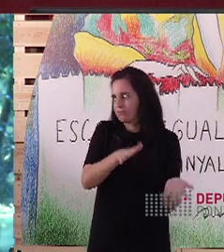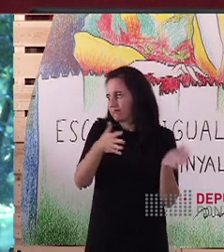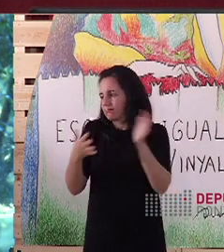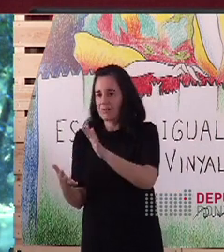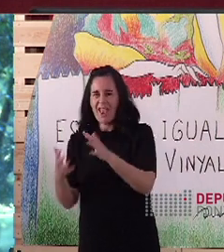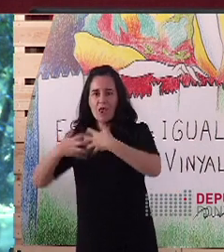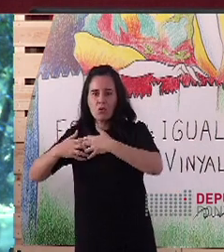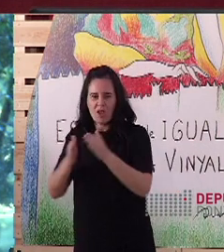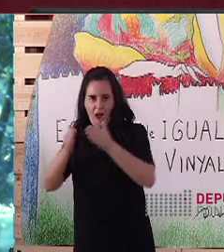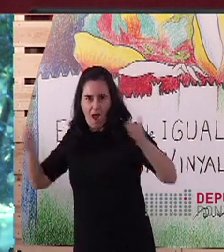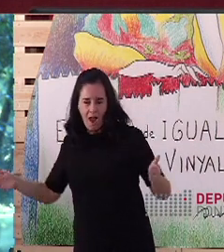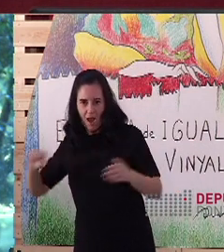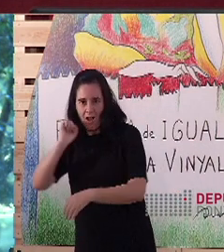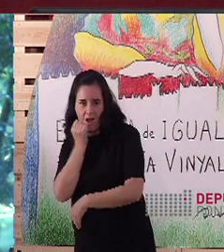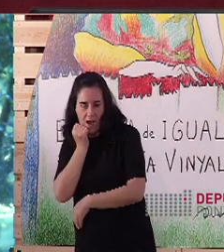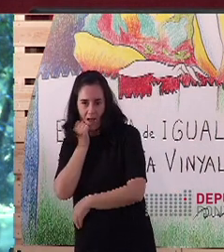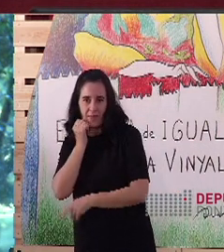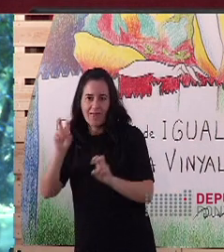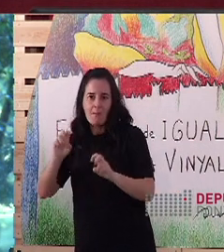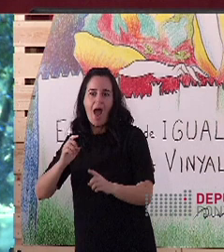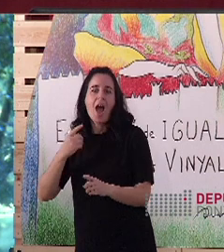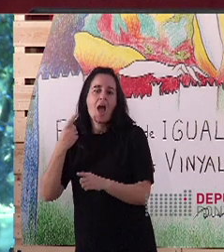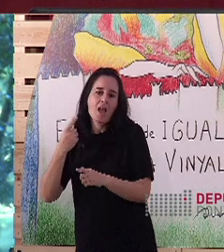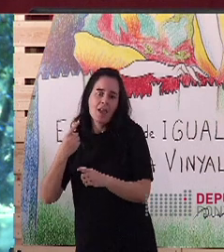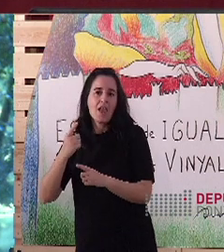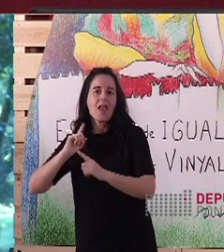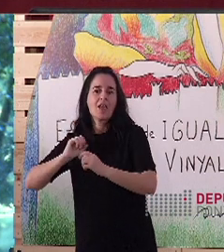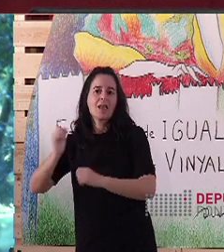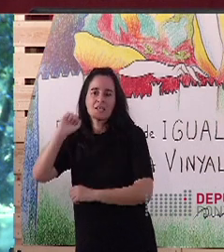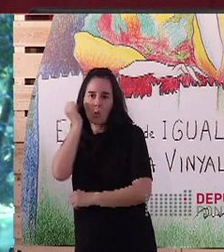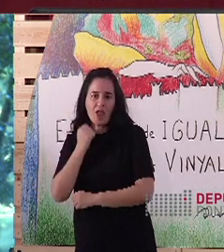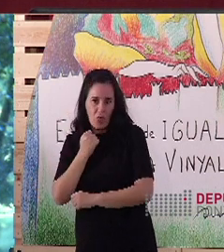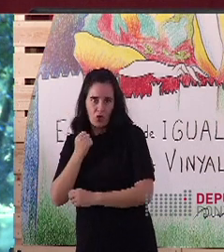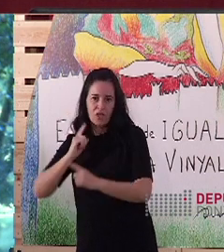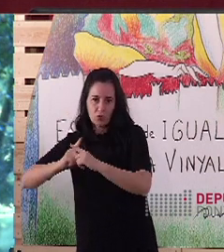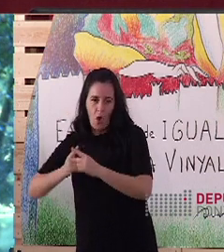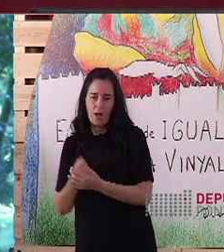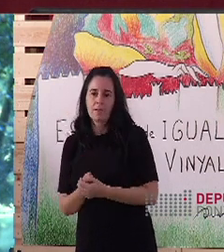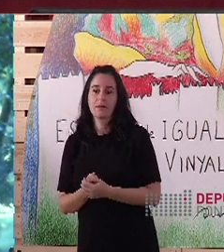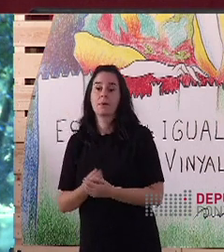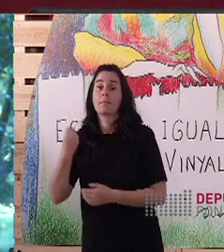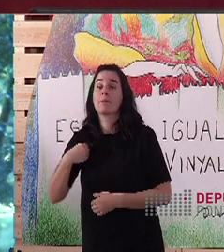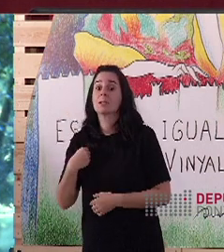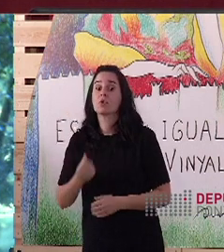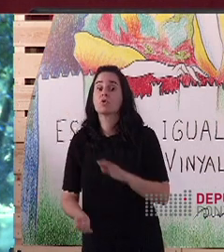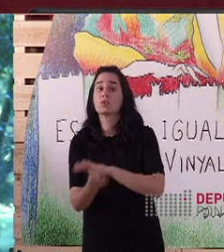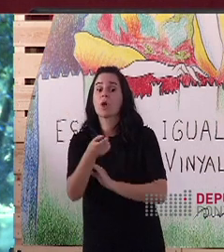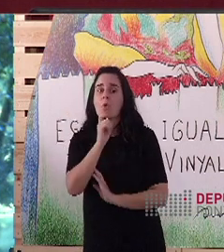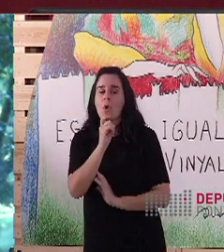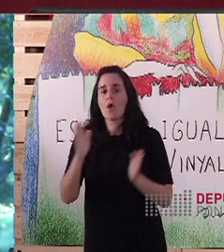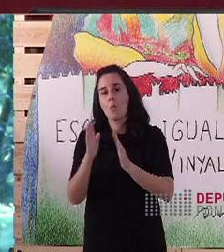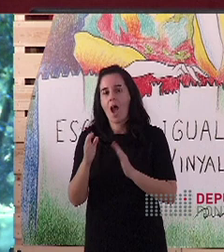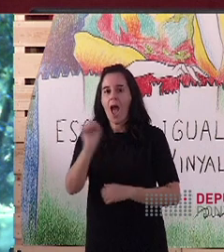la explotación sexual? Bueno, esto ocurre en la década de los años 70. Sabéis que la primera experiencia de